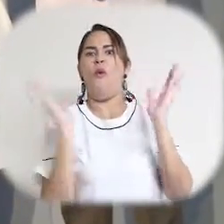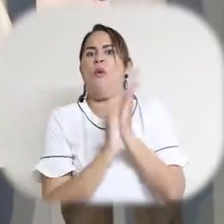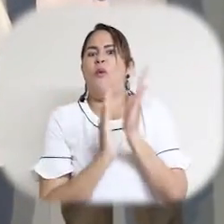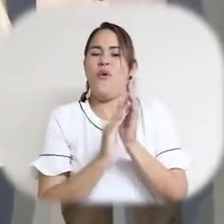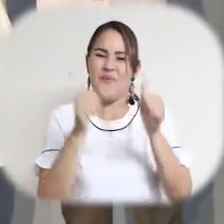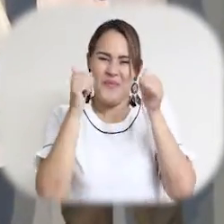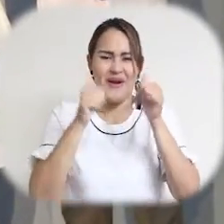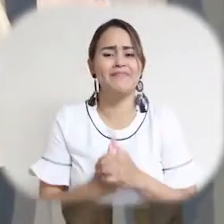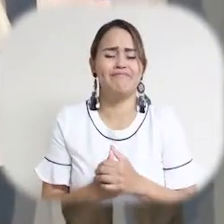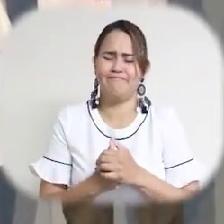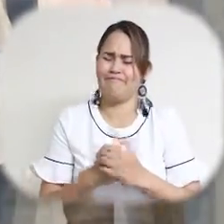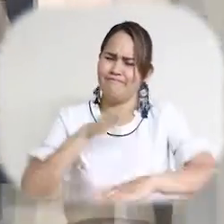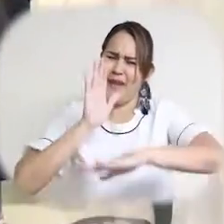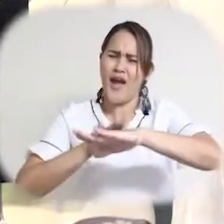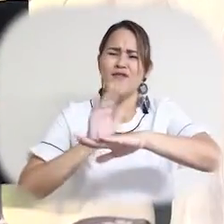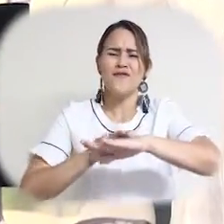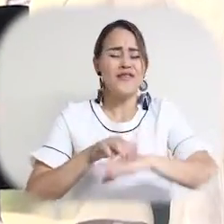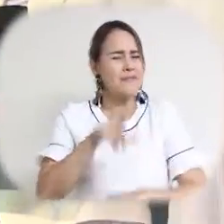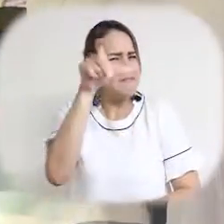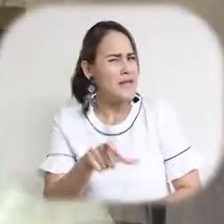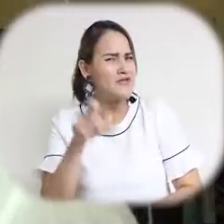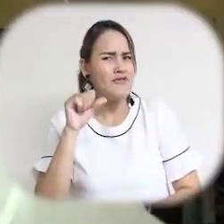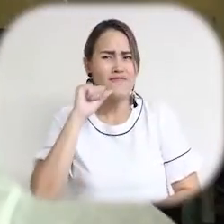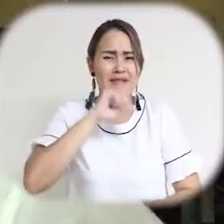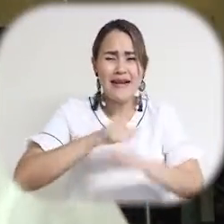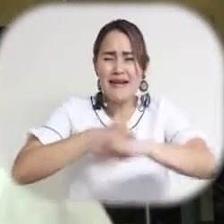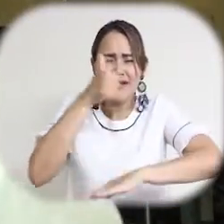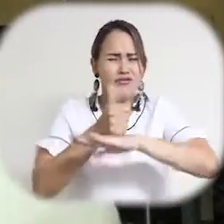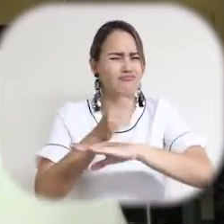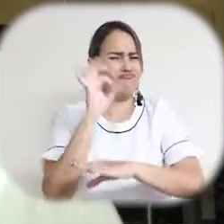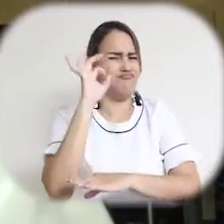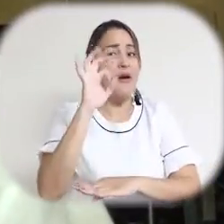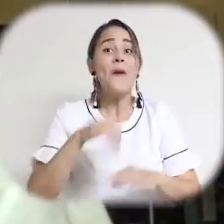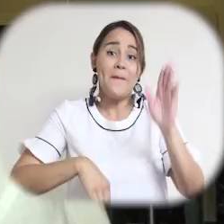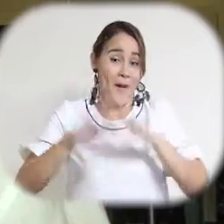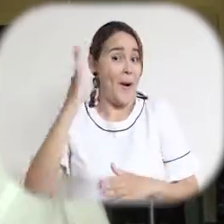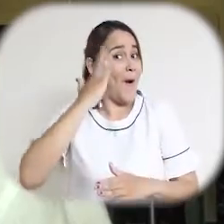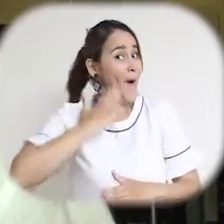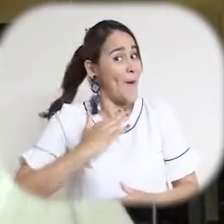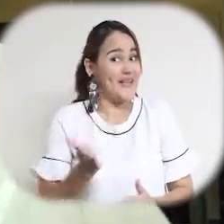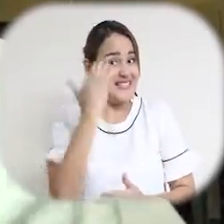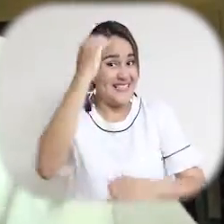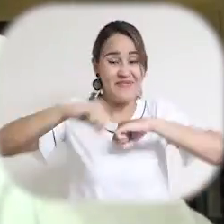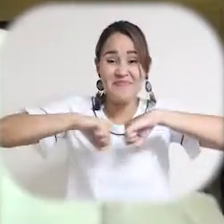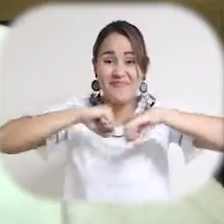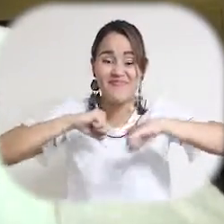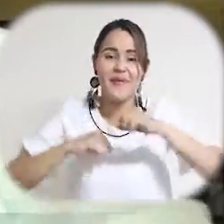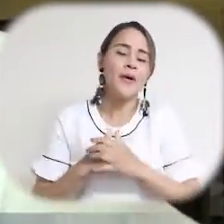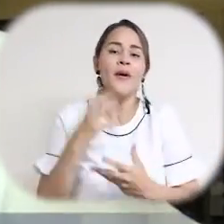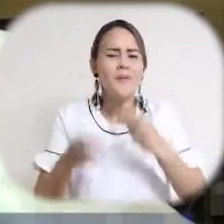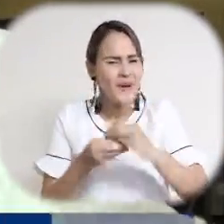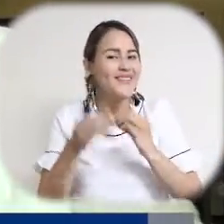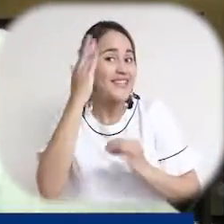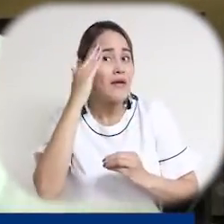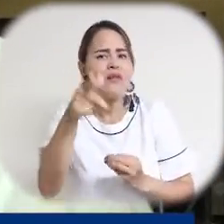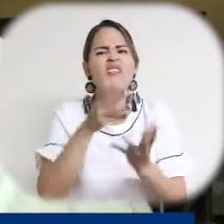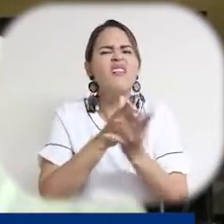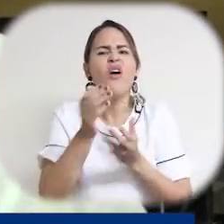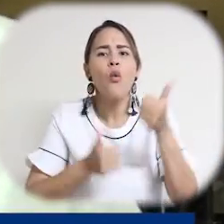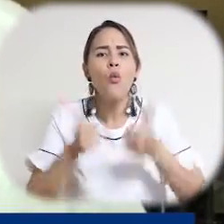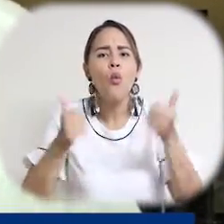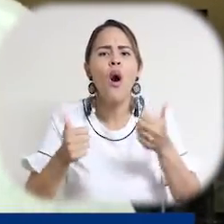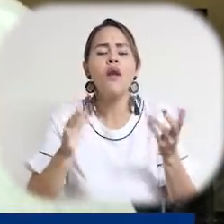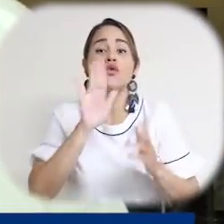un excelente rector, además porque su juventud le permite tener mucha iniciativa, y a pesar de, como lo dijo él es